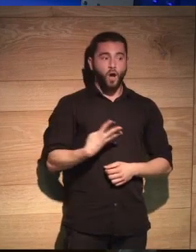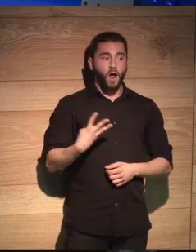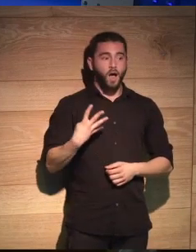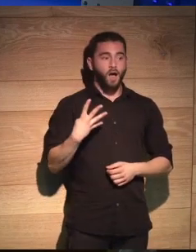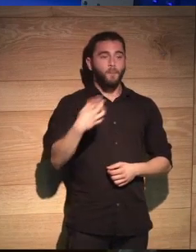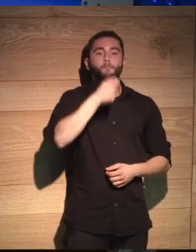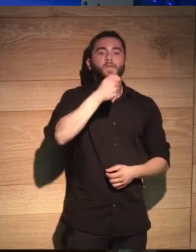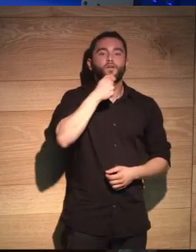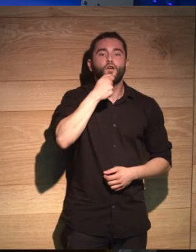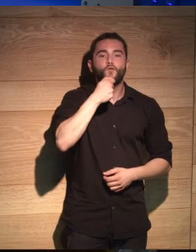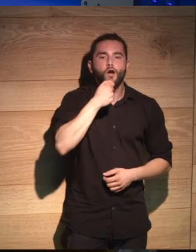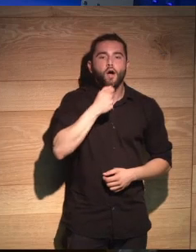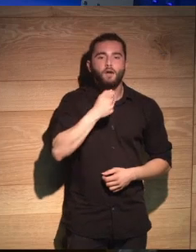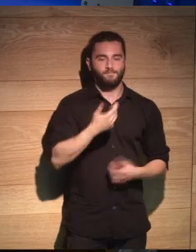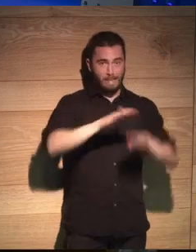Micrófono.